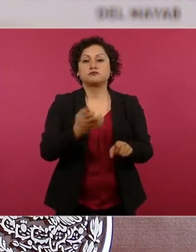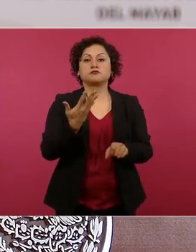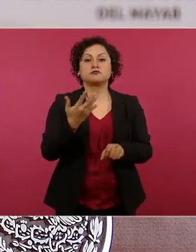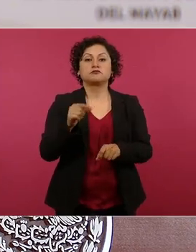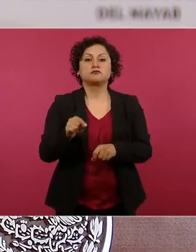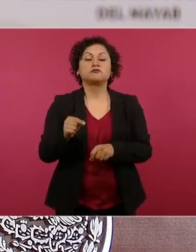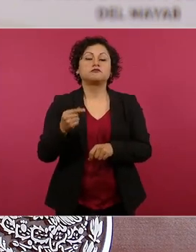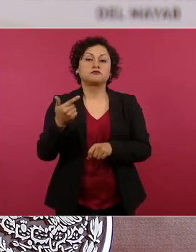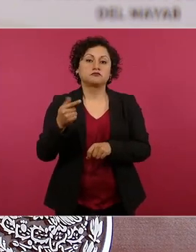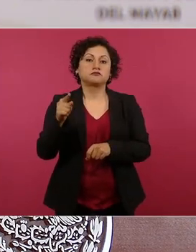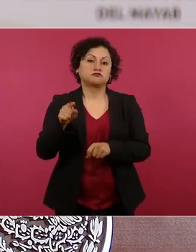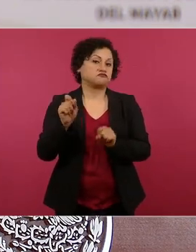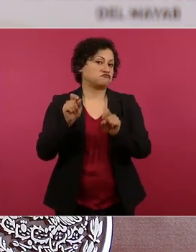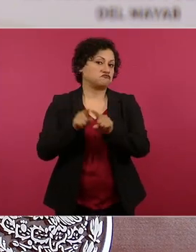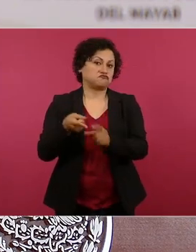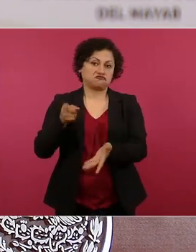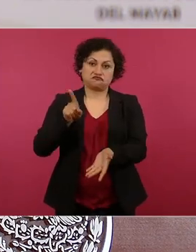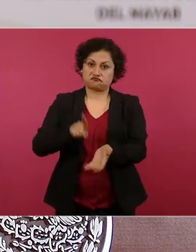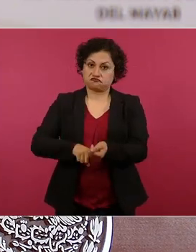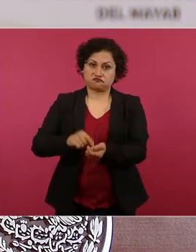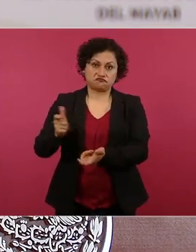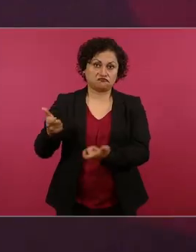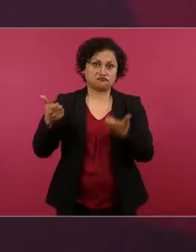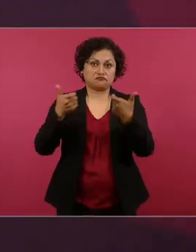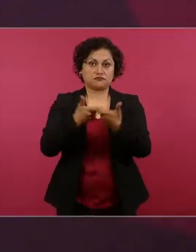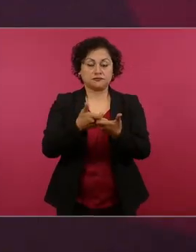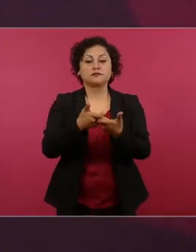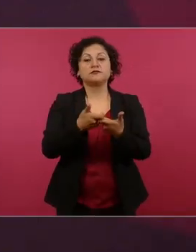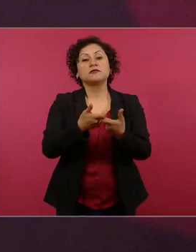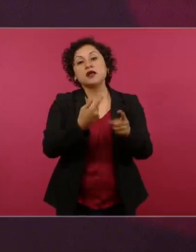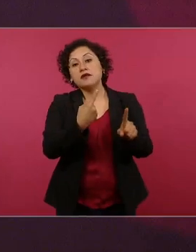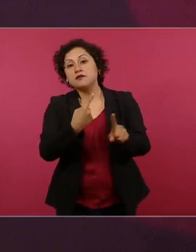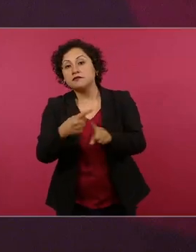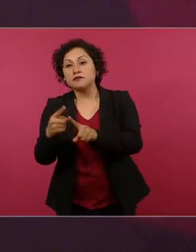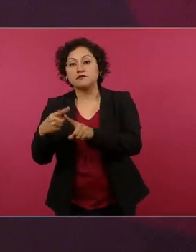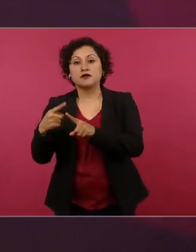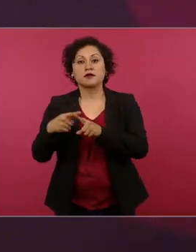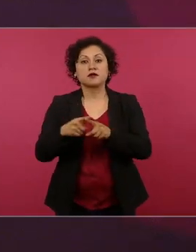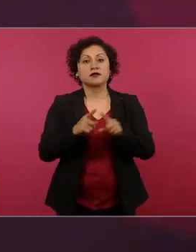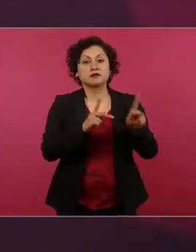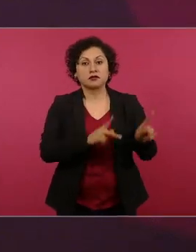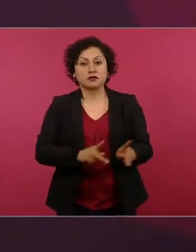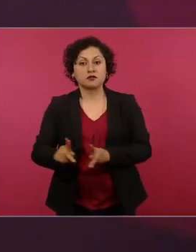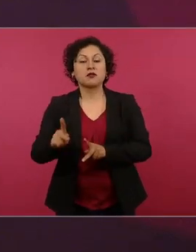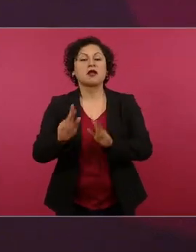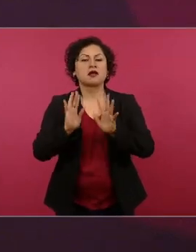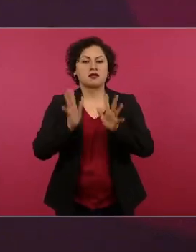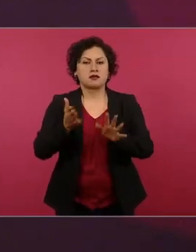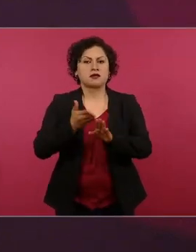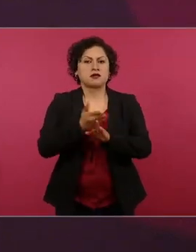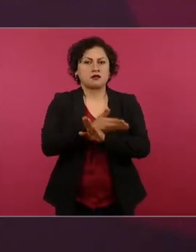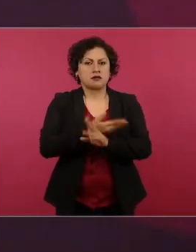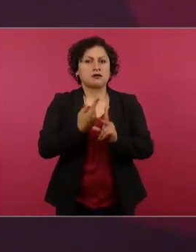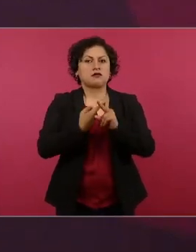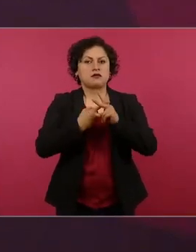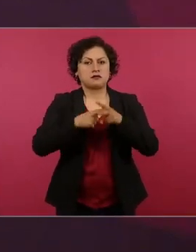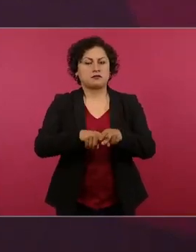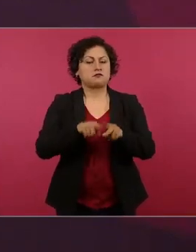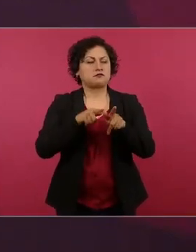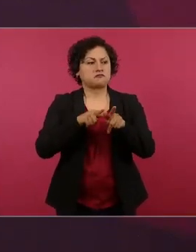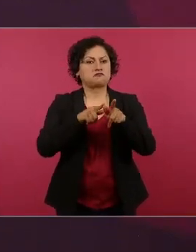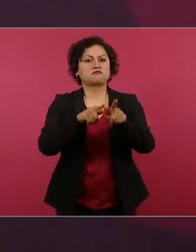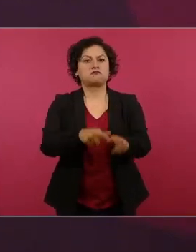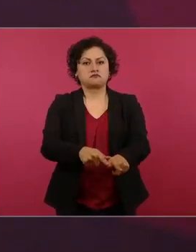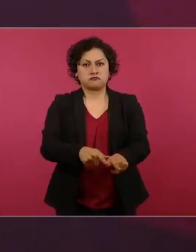propios. Algunas de estas obras y proyectos ya se encuentran en ejecución y la mayoría está